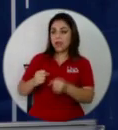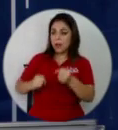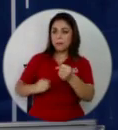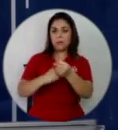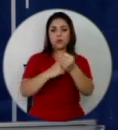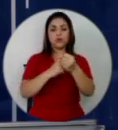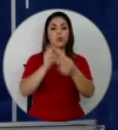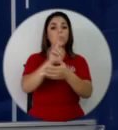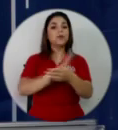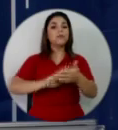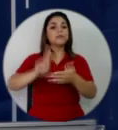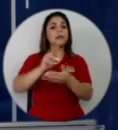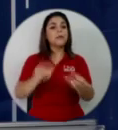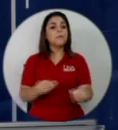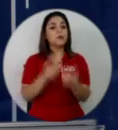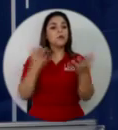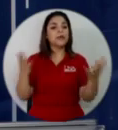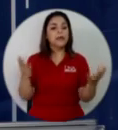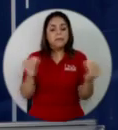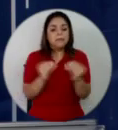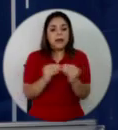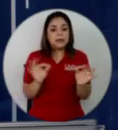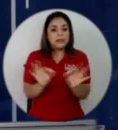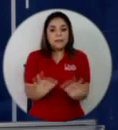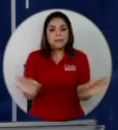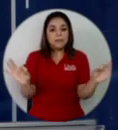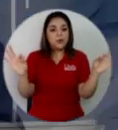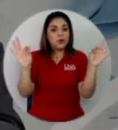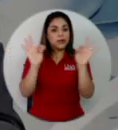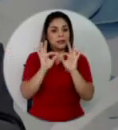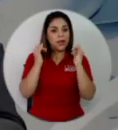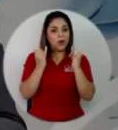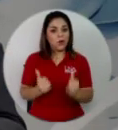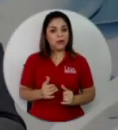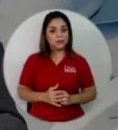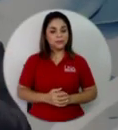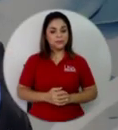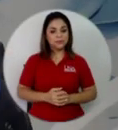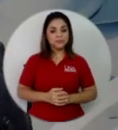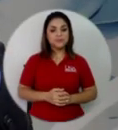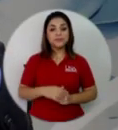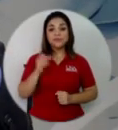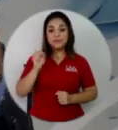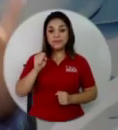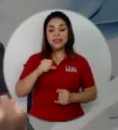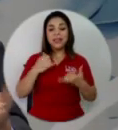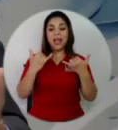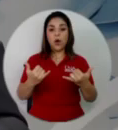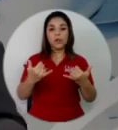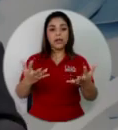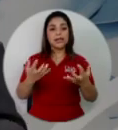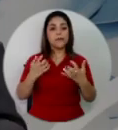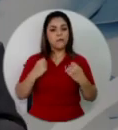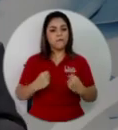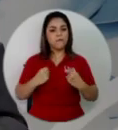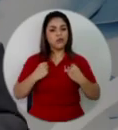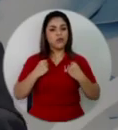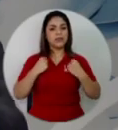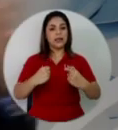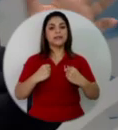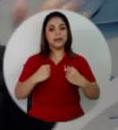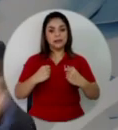aporte de la universidad pública es hoy más importante que nunca. En estos tiempos, tenemos que apostar por fortalecimiento